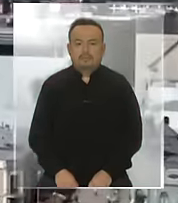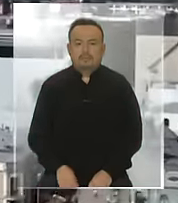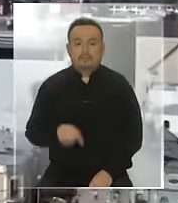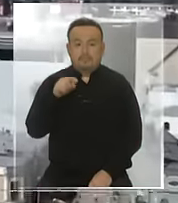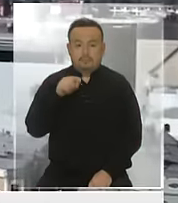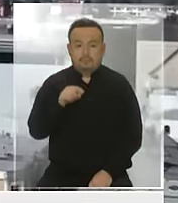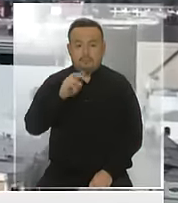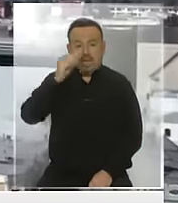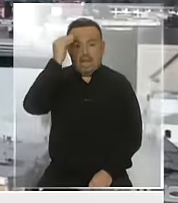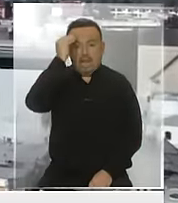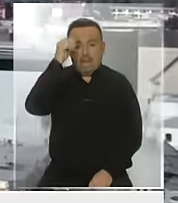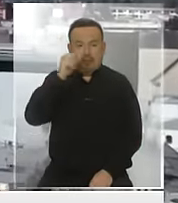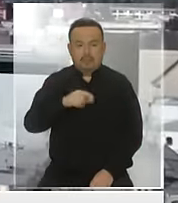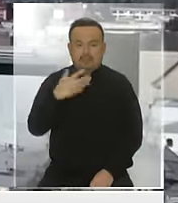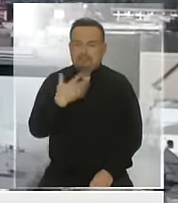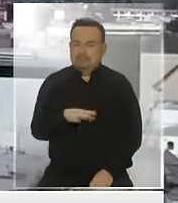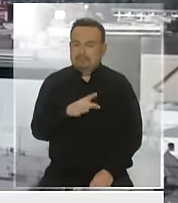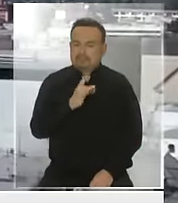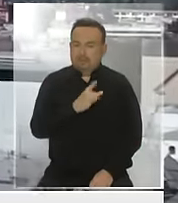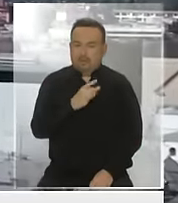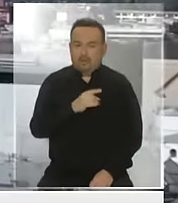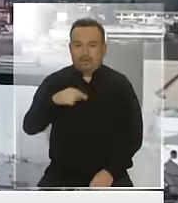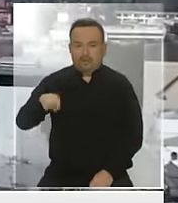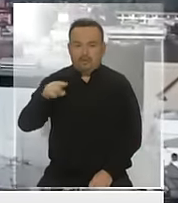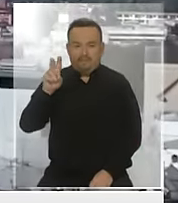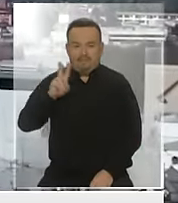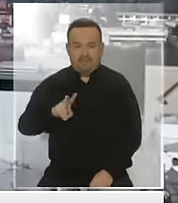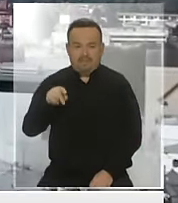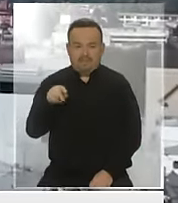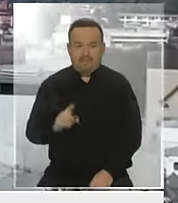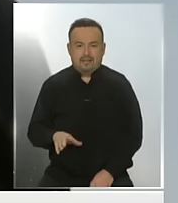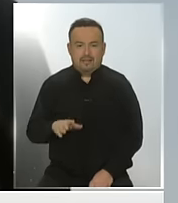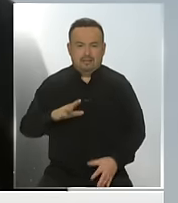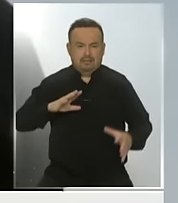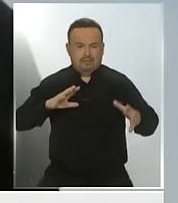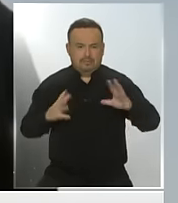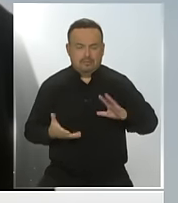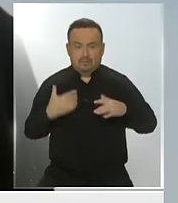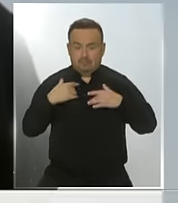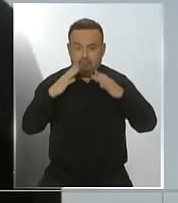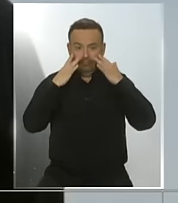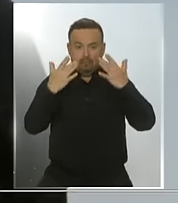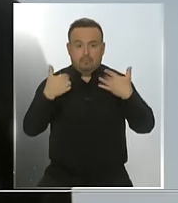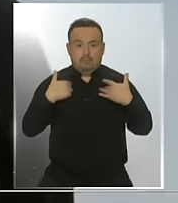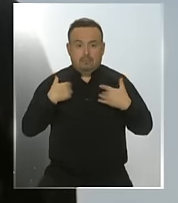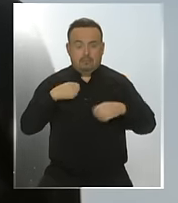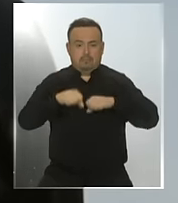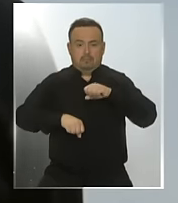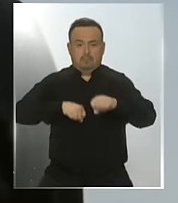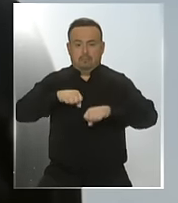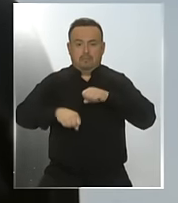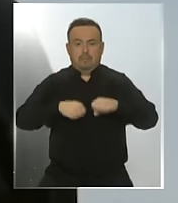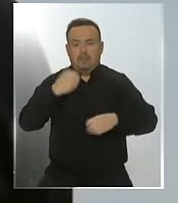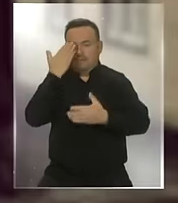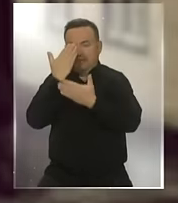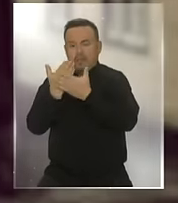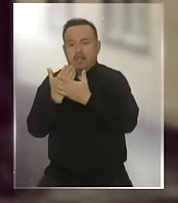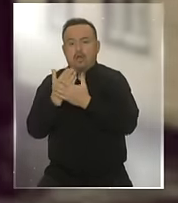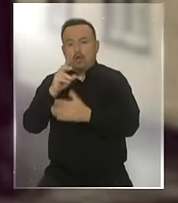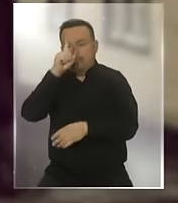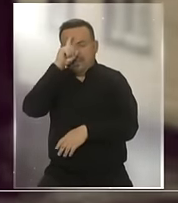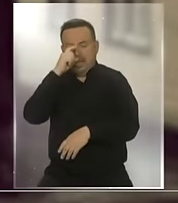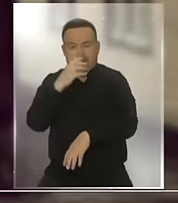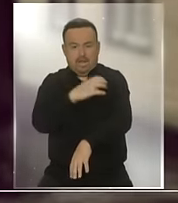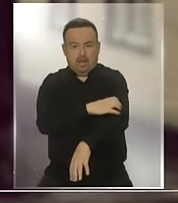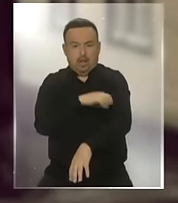Es el recuerdo más amargo que tienen los valdivianos. El cataclismo me sorprendió arriba de mi bicicleta frente al hospital regional. Cuando